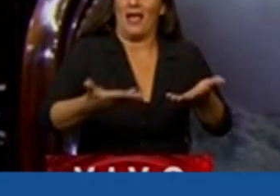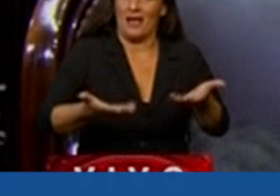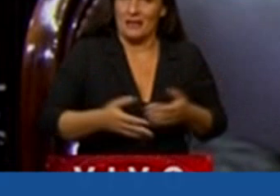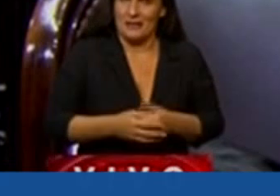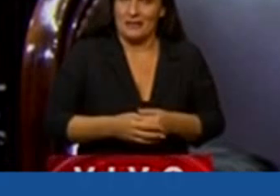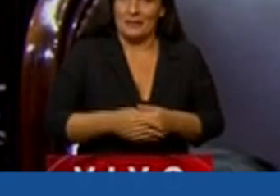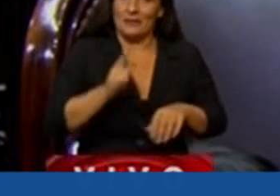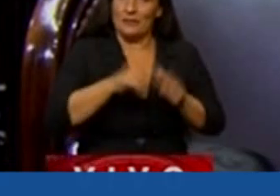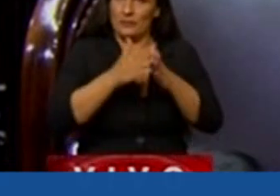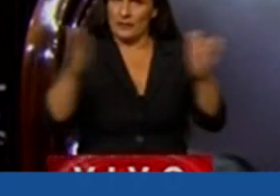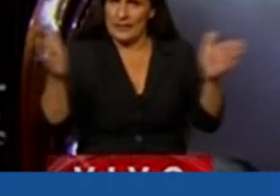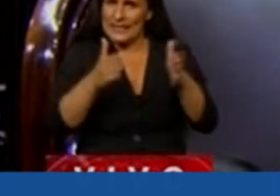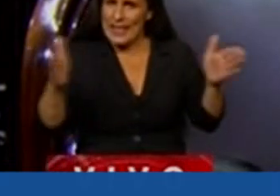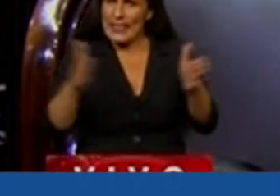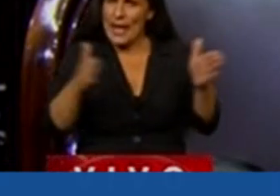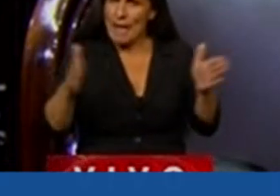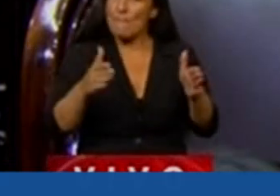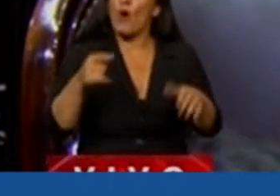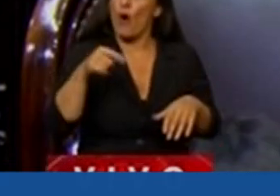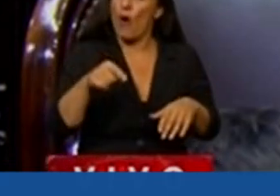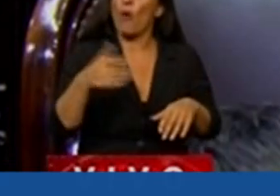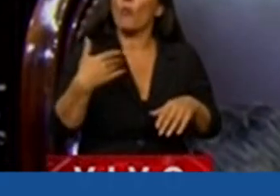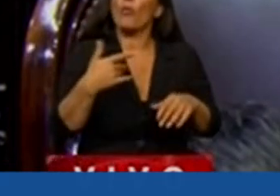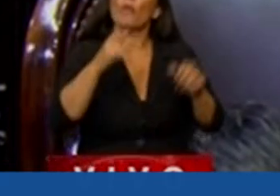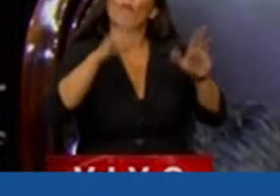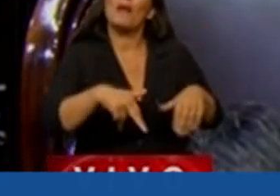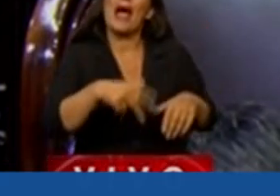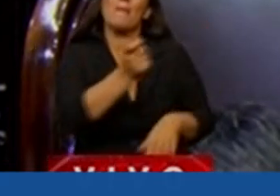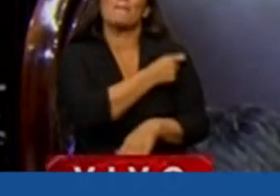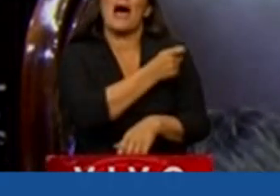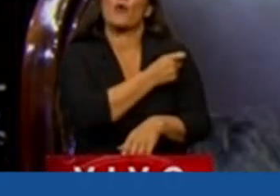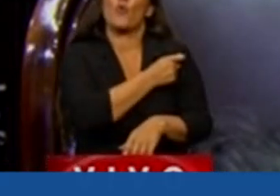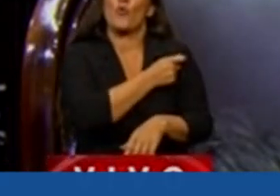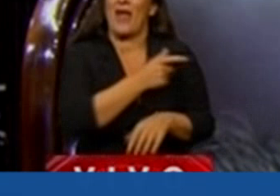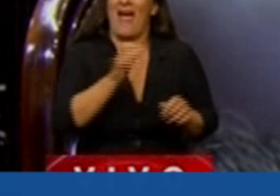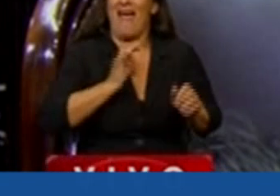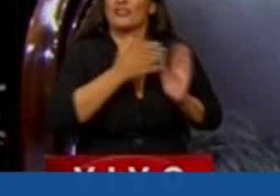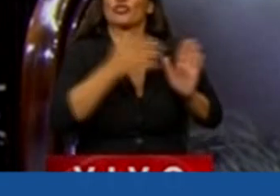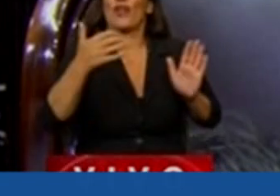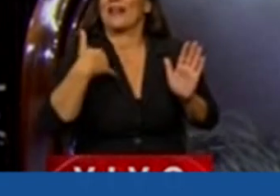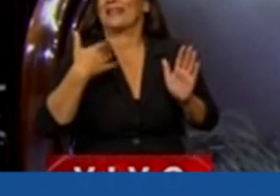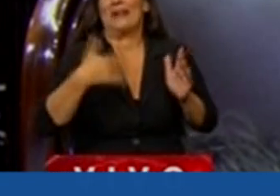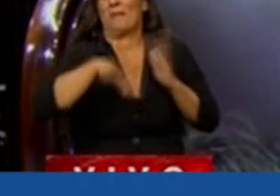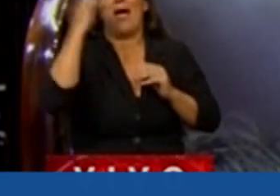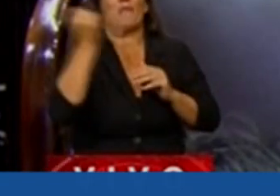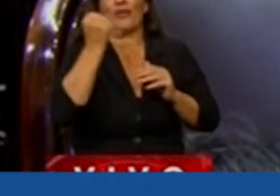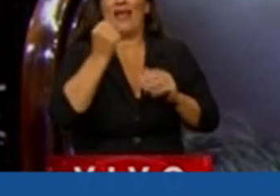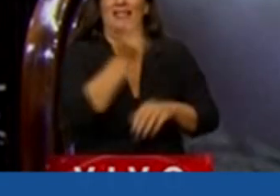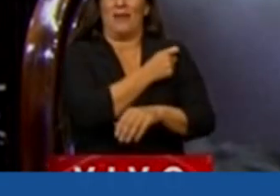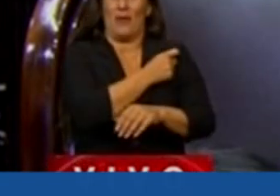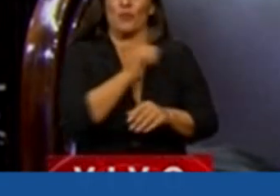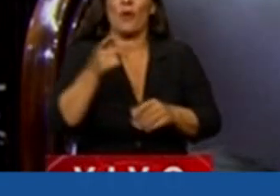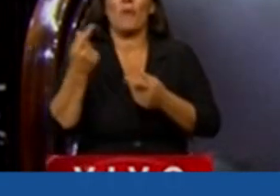Durante ese periodo logramos llevar adelante el programa de vacunación más importante de la historia argentina. En eso se usó el